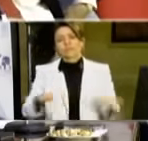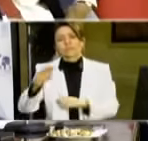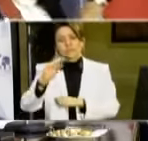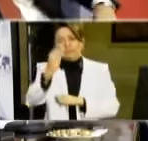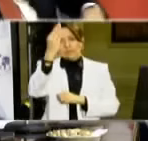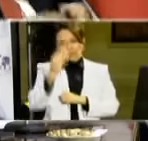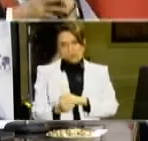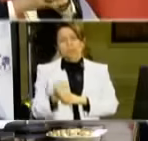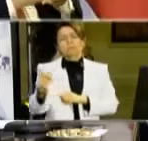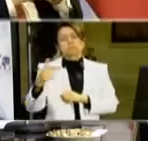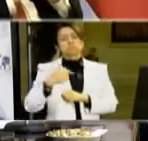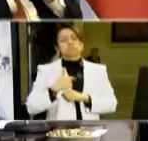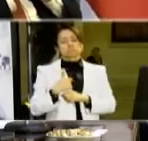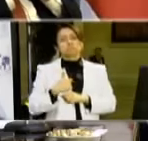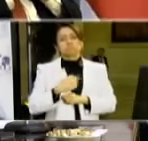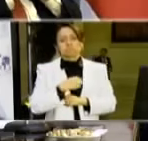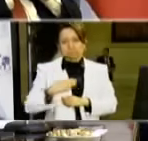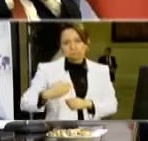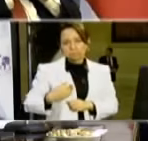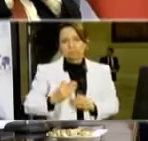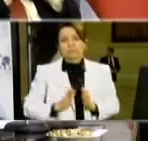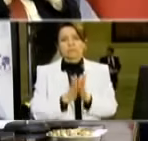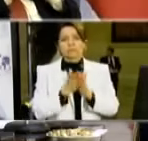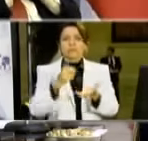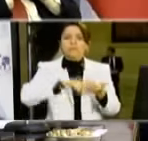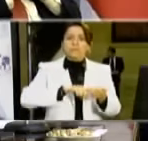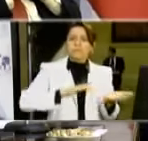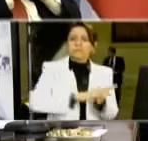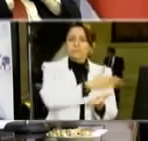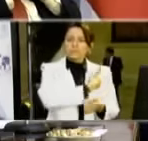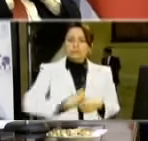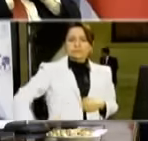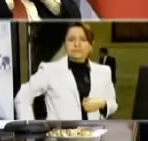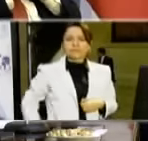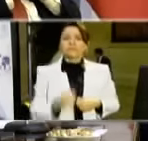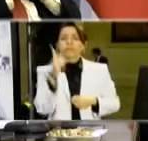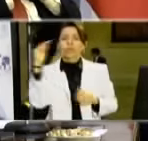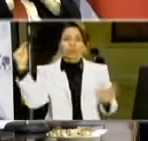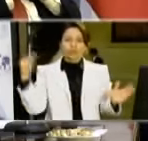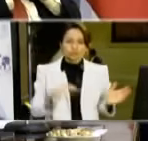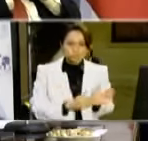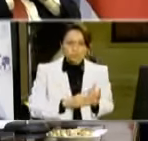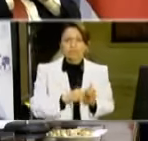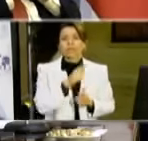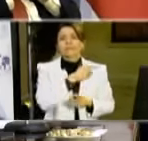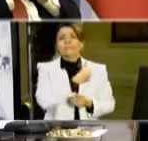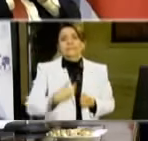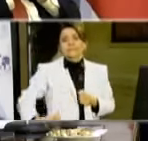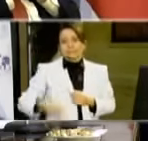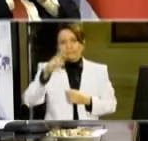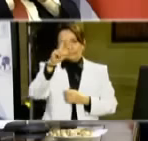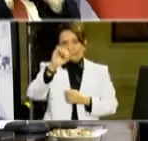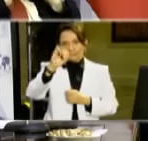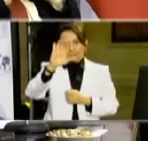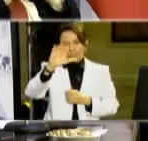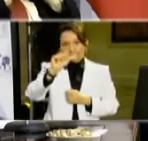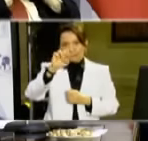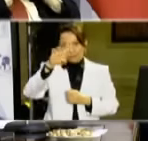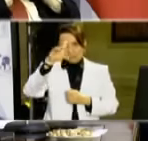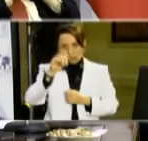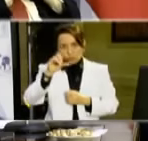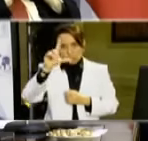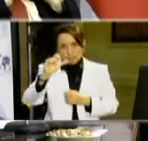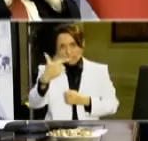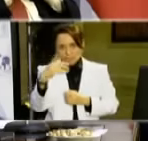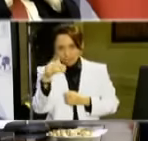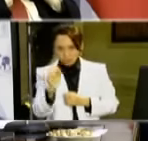de la presidencia. En marzo del 2000, bajo la presidencia de Ricardo Lagos, fue nombrado ministro del